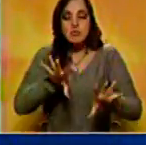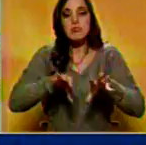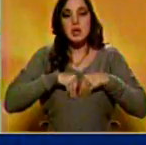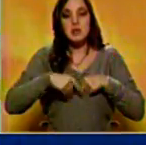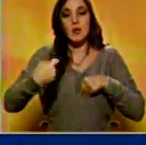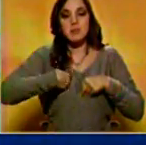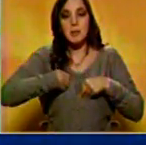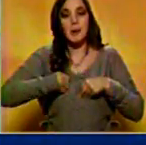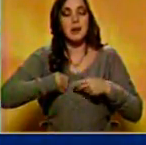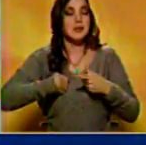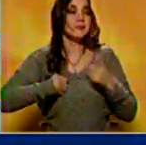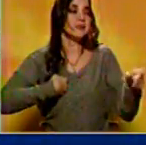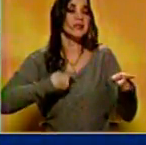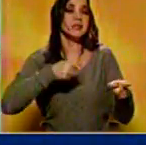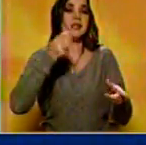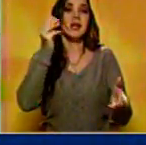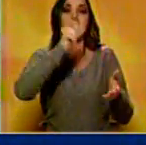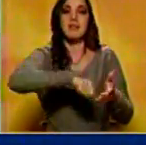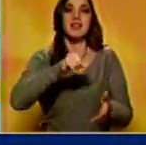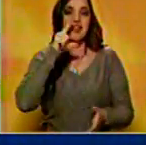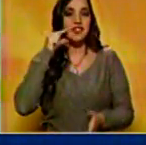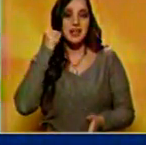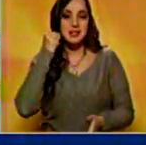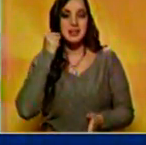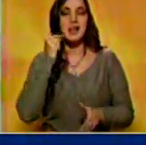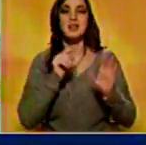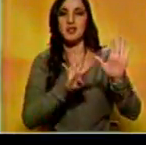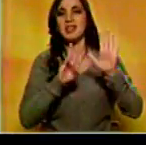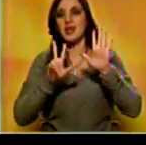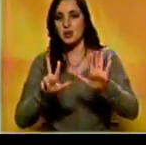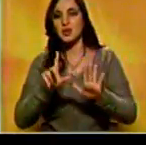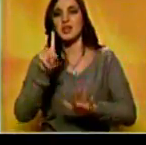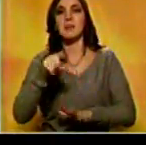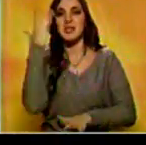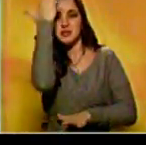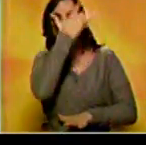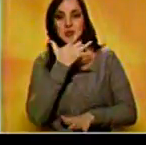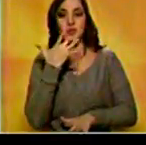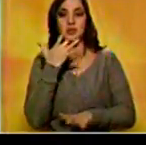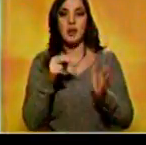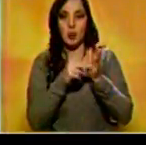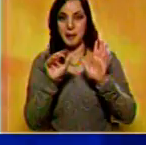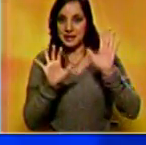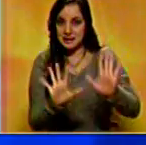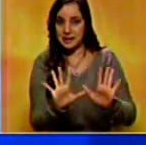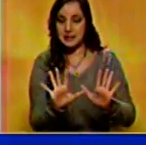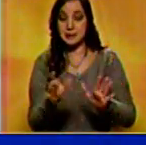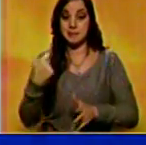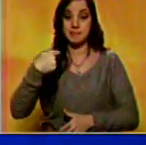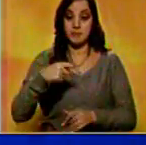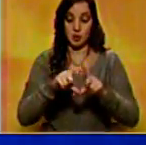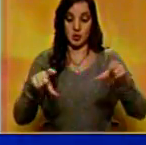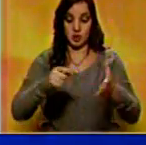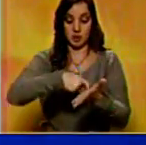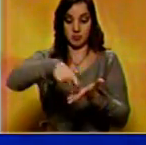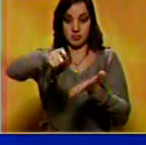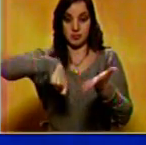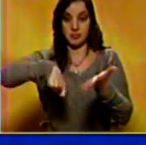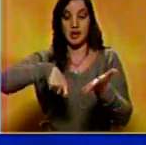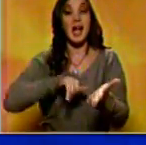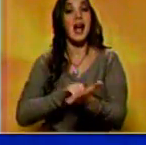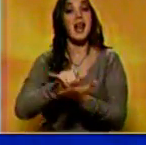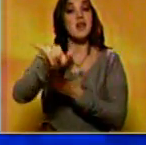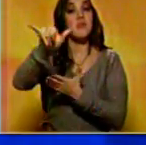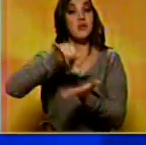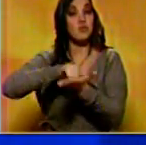votar por la sede de los Mundiales de Francia 98 y Sudáfrica 2010. Blazer indicó que los sobornos ingresaron en cheques a través del aeropuerto de